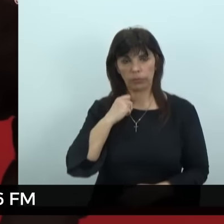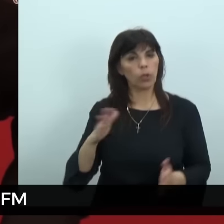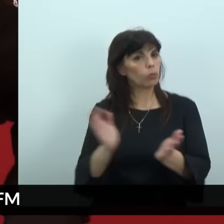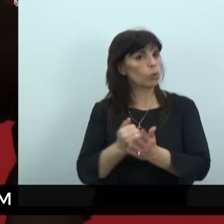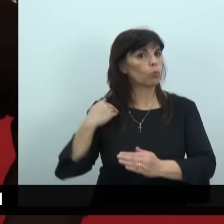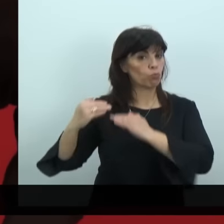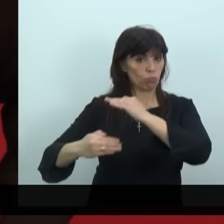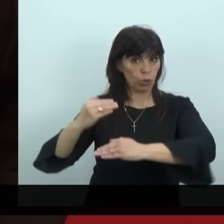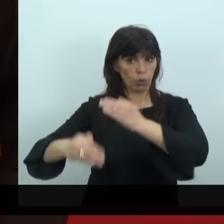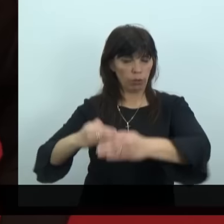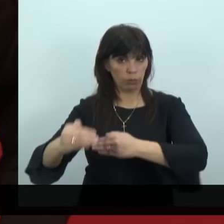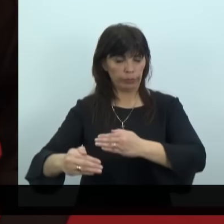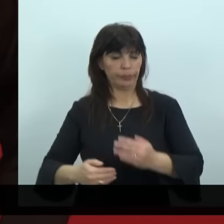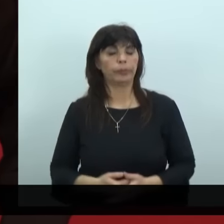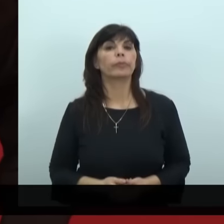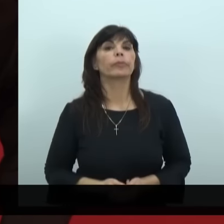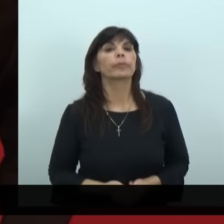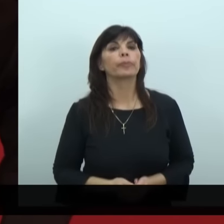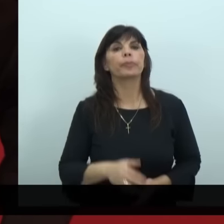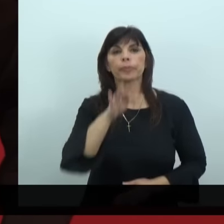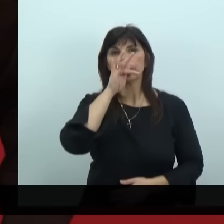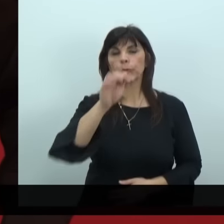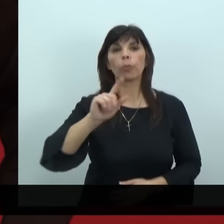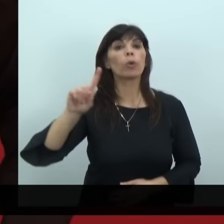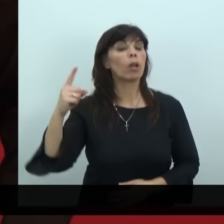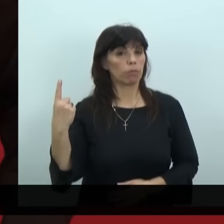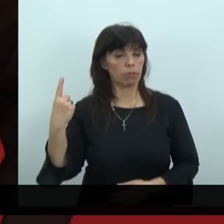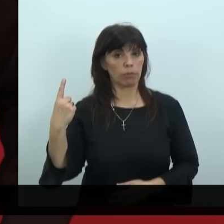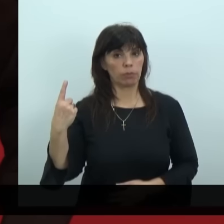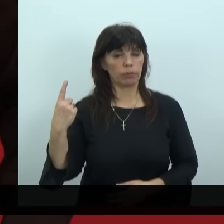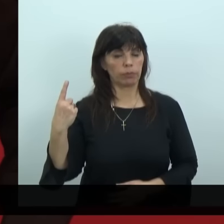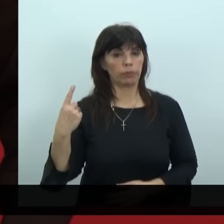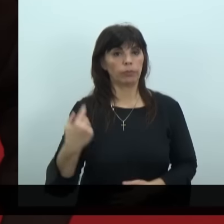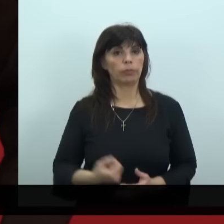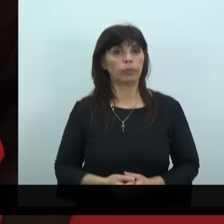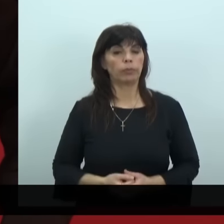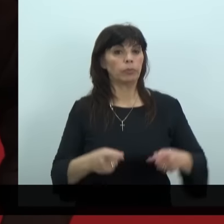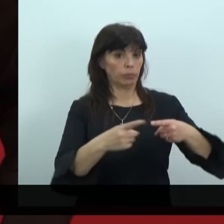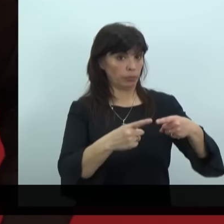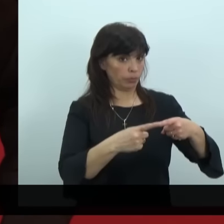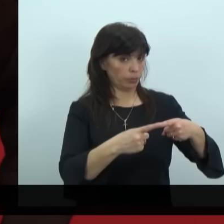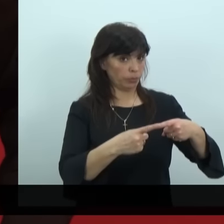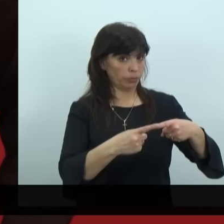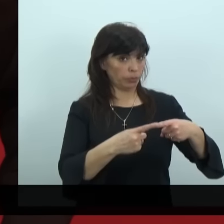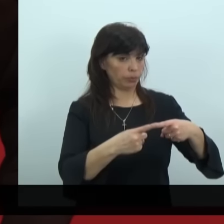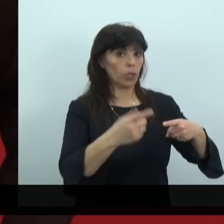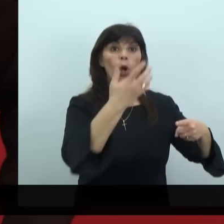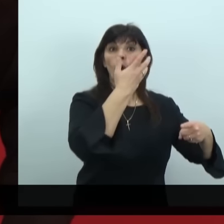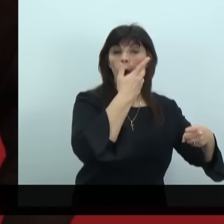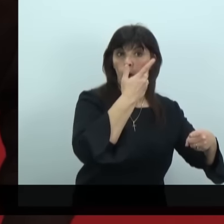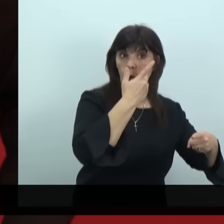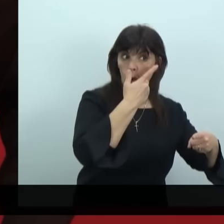proceso. Attention, please. Mira. Las promesas de Dios hay que conocerlas